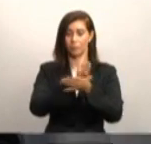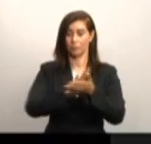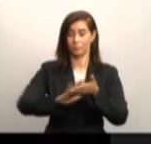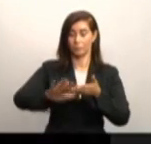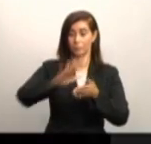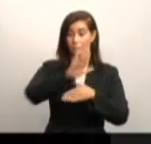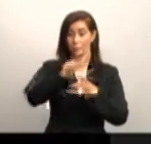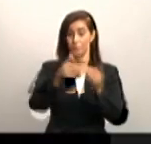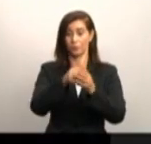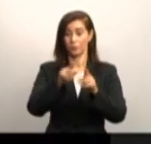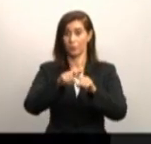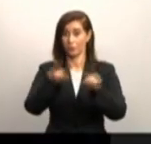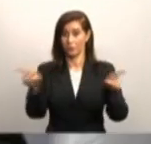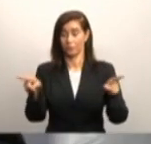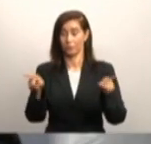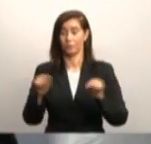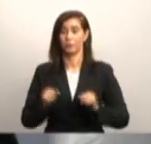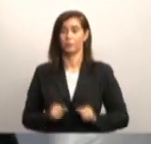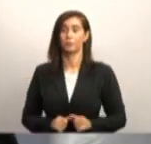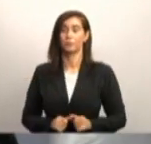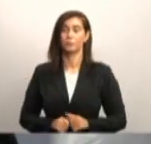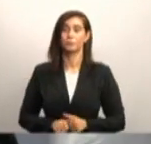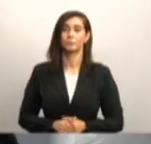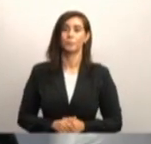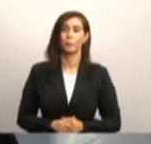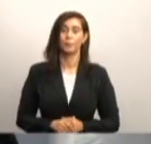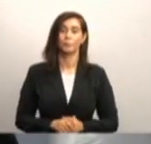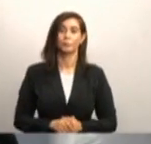conducirse dentro de los establecimientos.